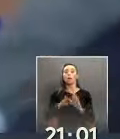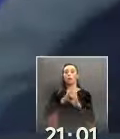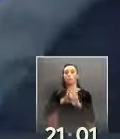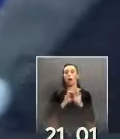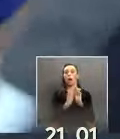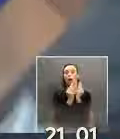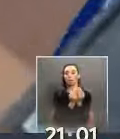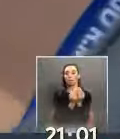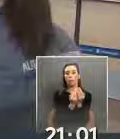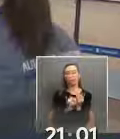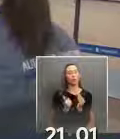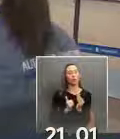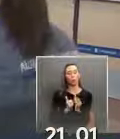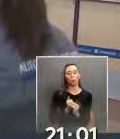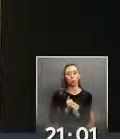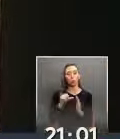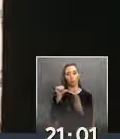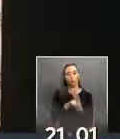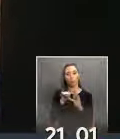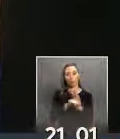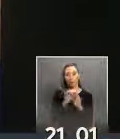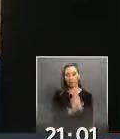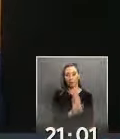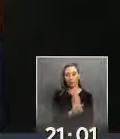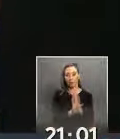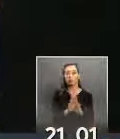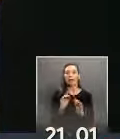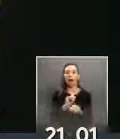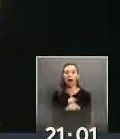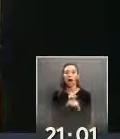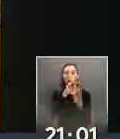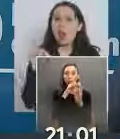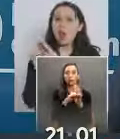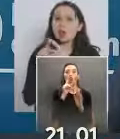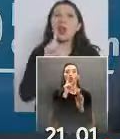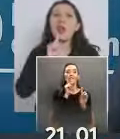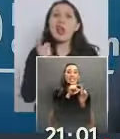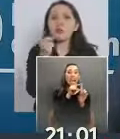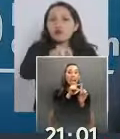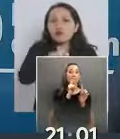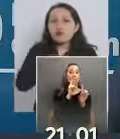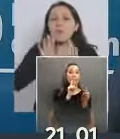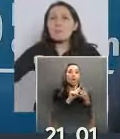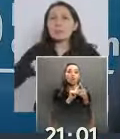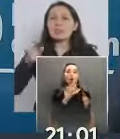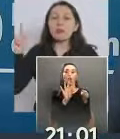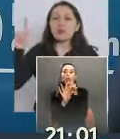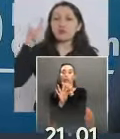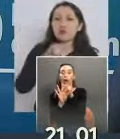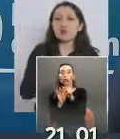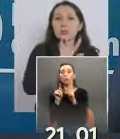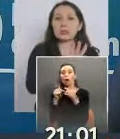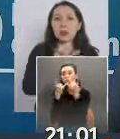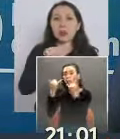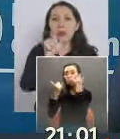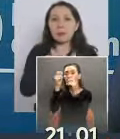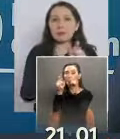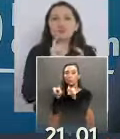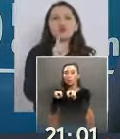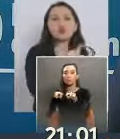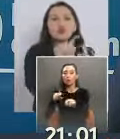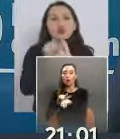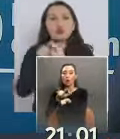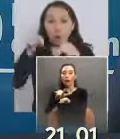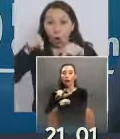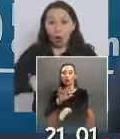estricta cuarentena. De inmediato se activaron los protocolos de trazabilidad. Se está contactando a los pasajeros del avión, que son